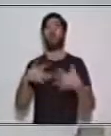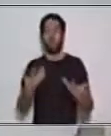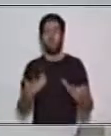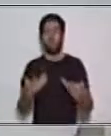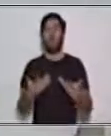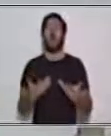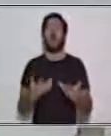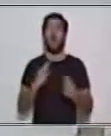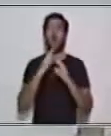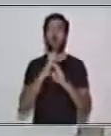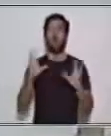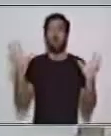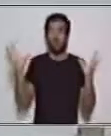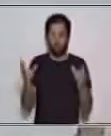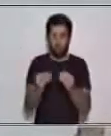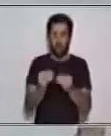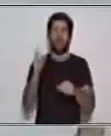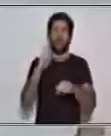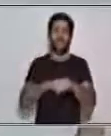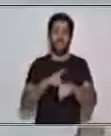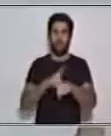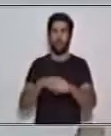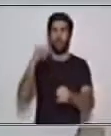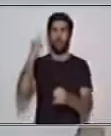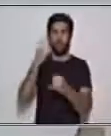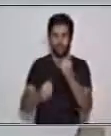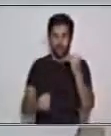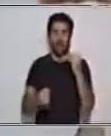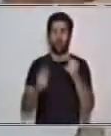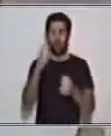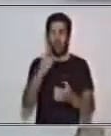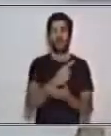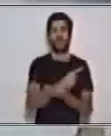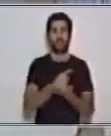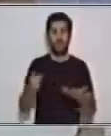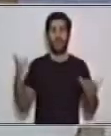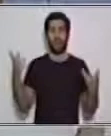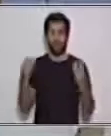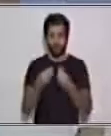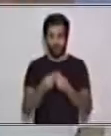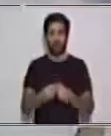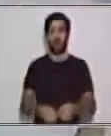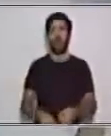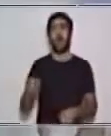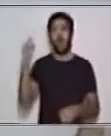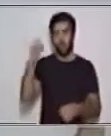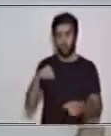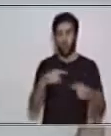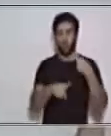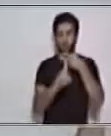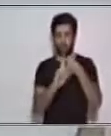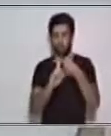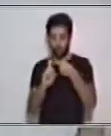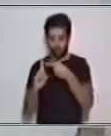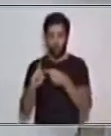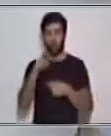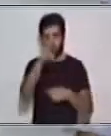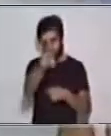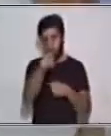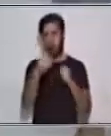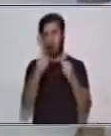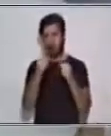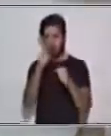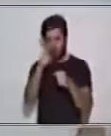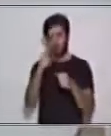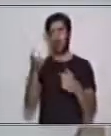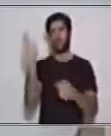la cantidad de tiempo que hizo en la semana. Entonces, súmalo tú y lo colocas,